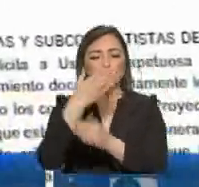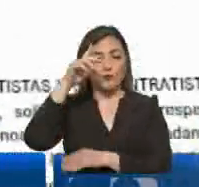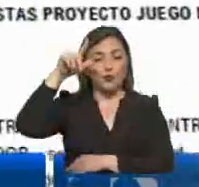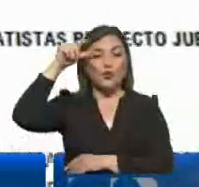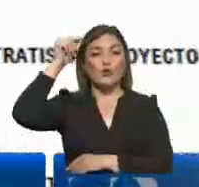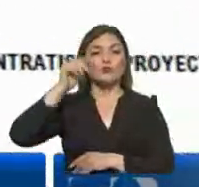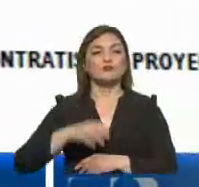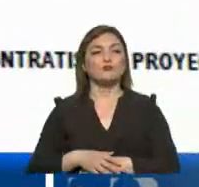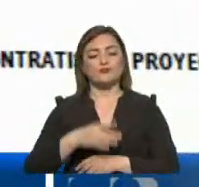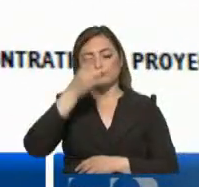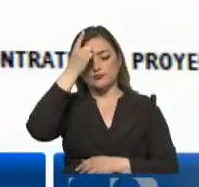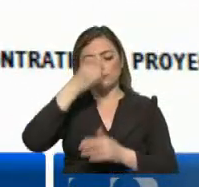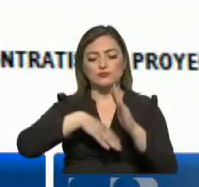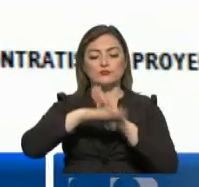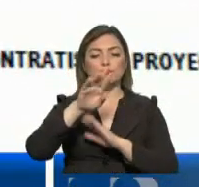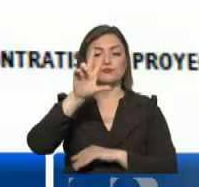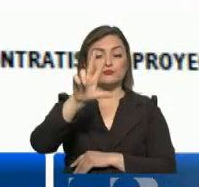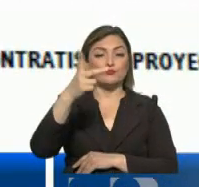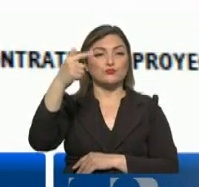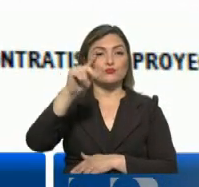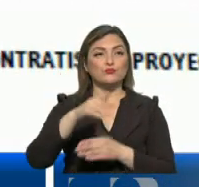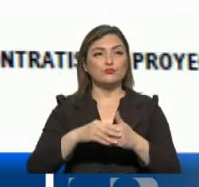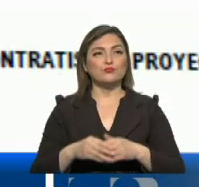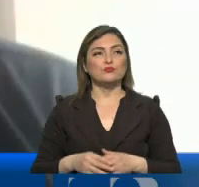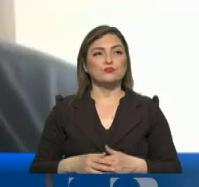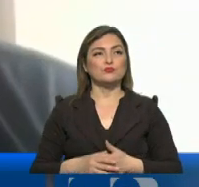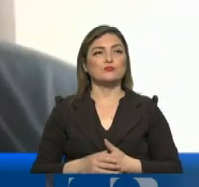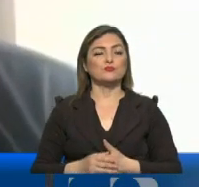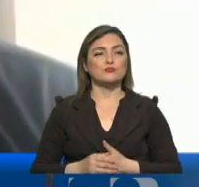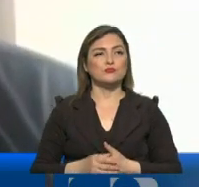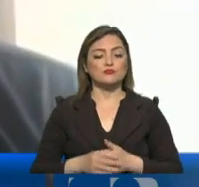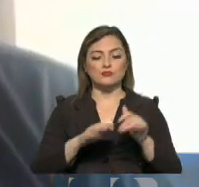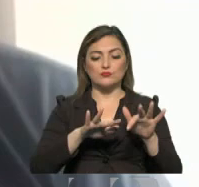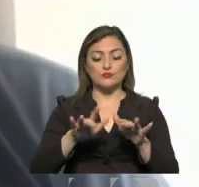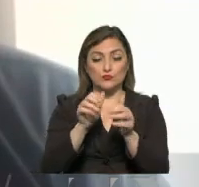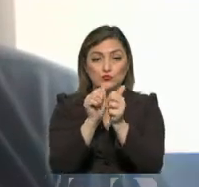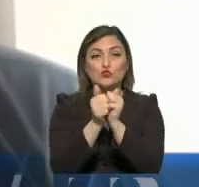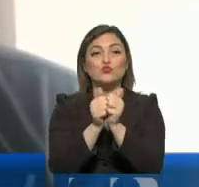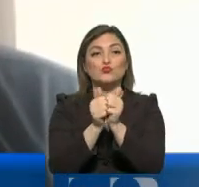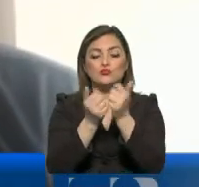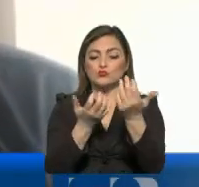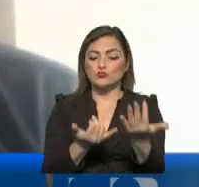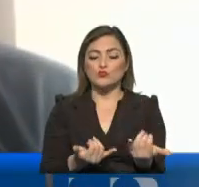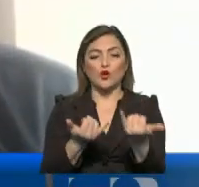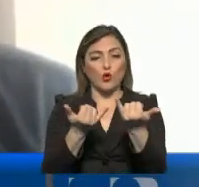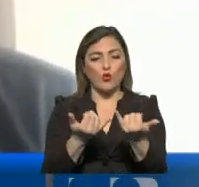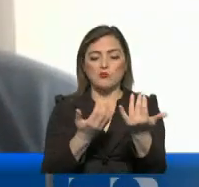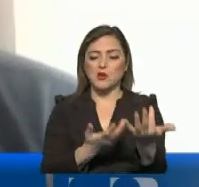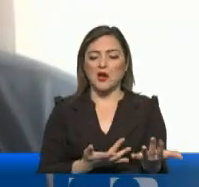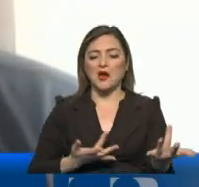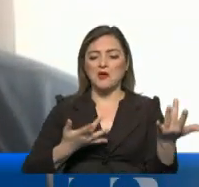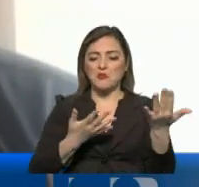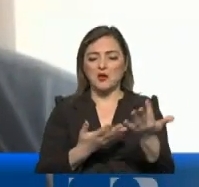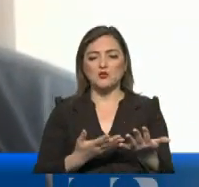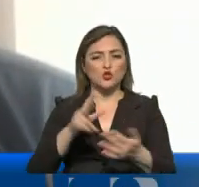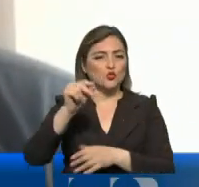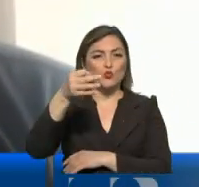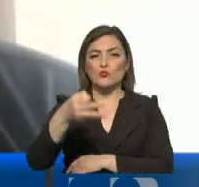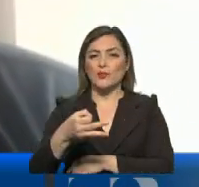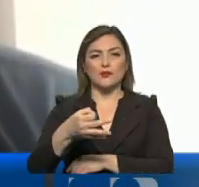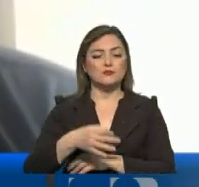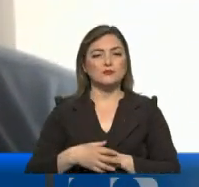gobierno. La deuda supera los $3,000,000. La Secretaría del Deporte hasta el momento ha